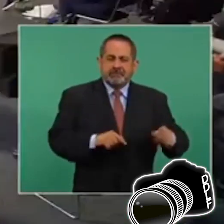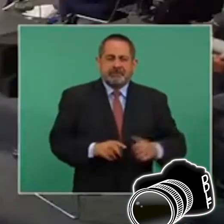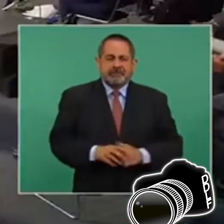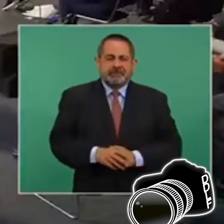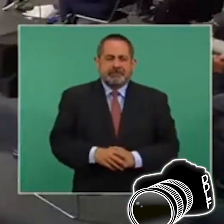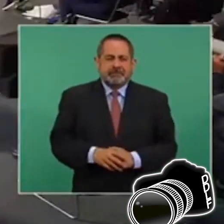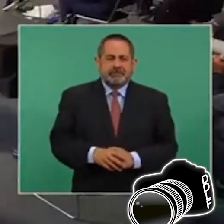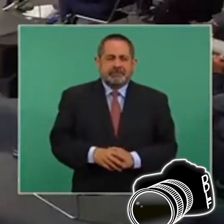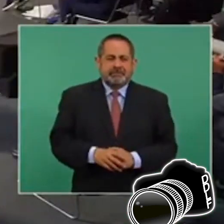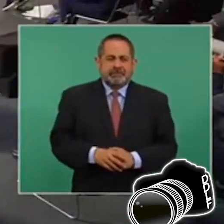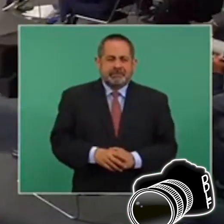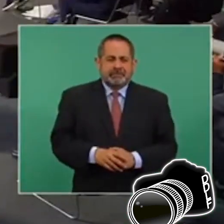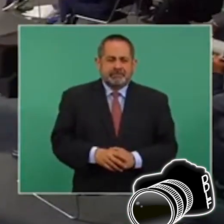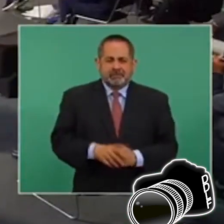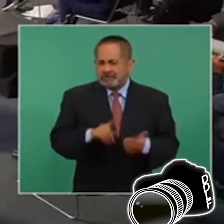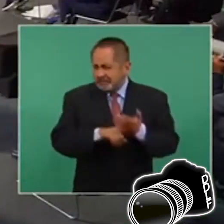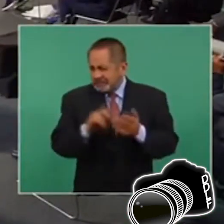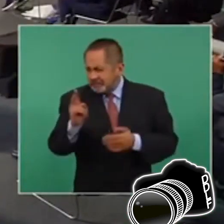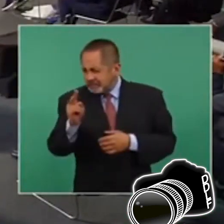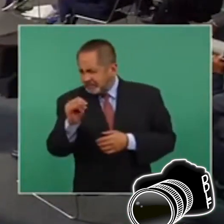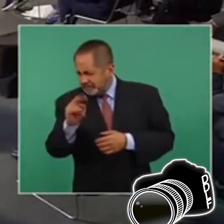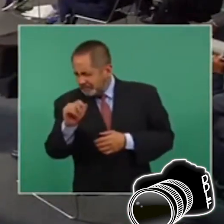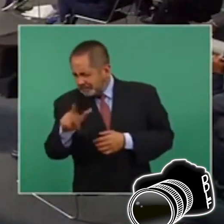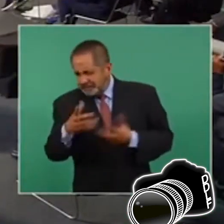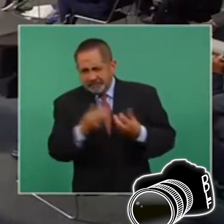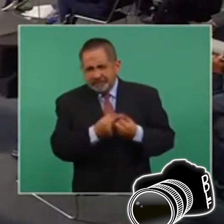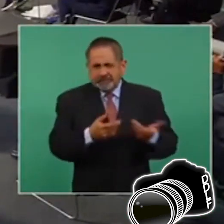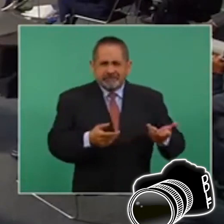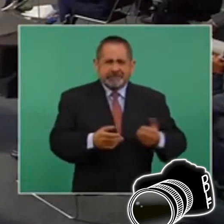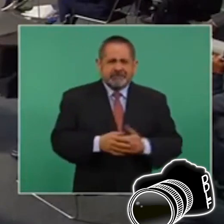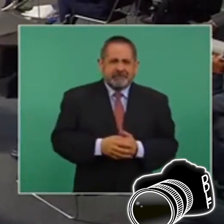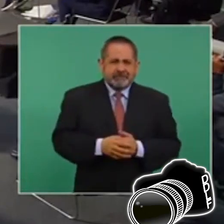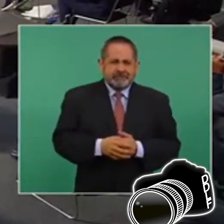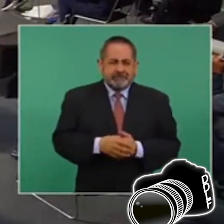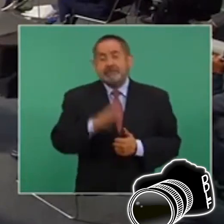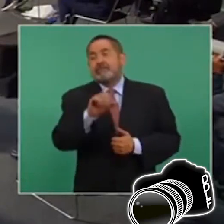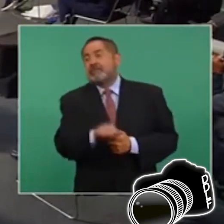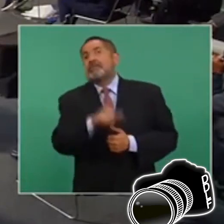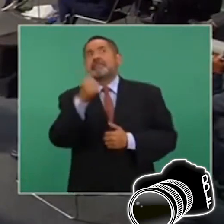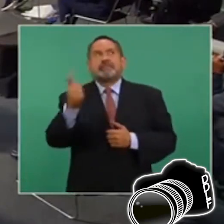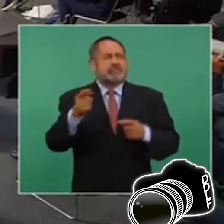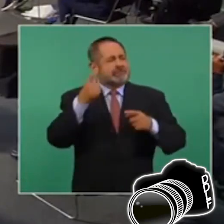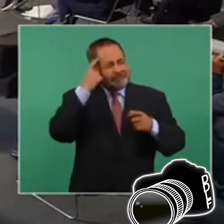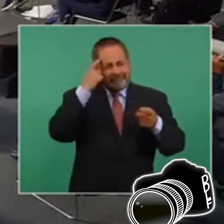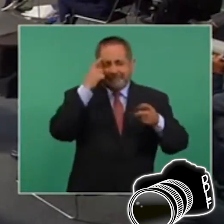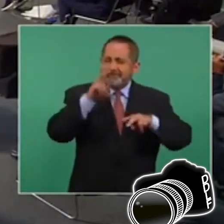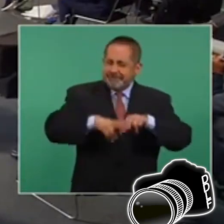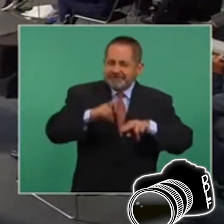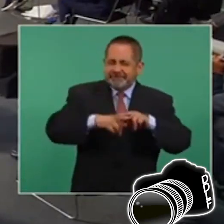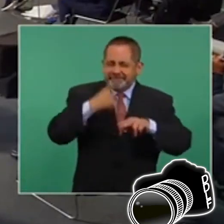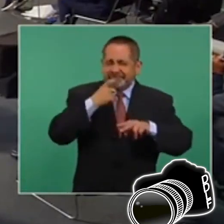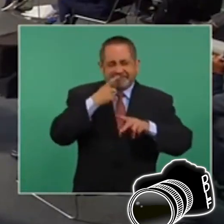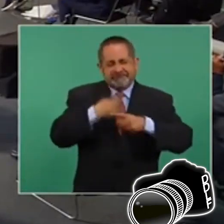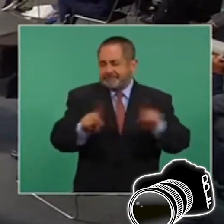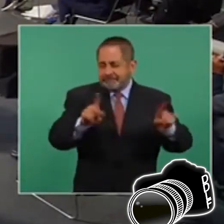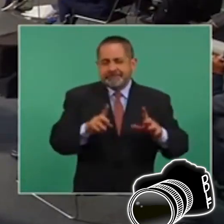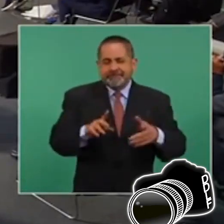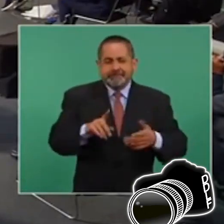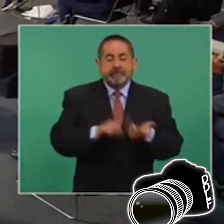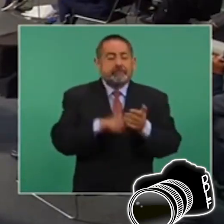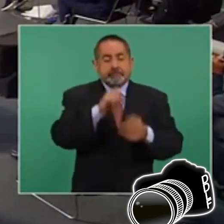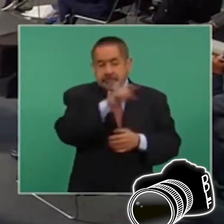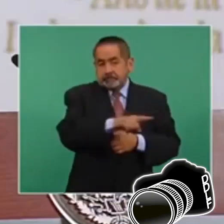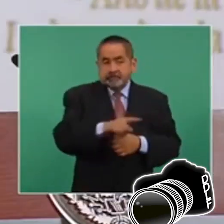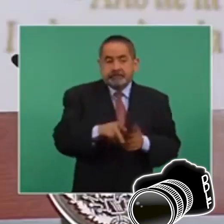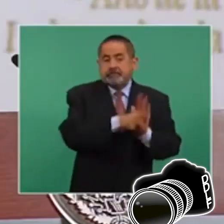financiero del universal Ah la otra la Silla roja Porque también El